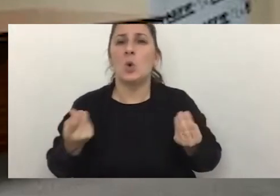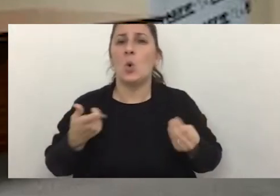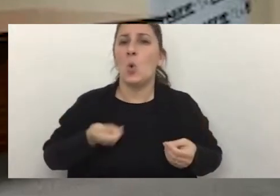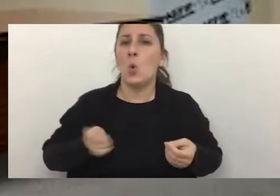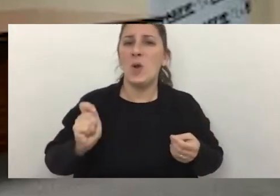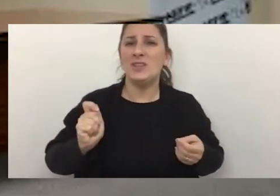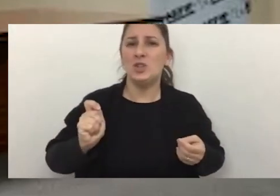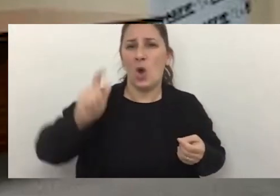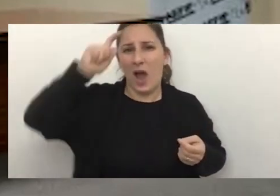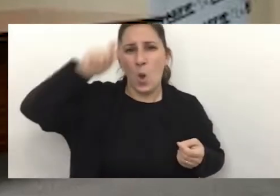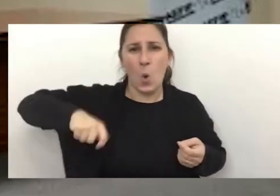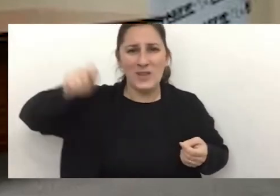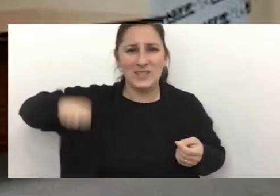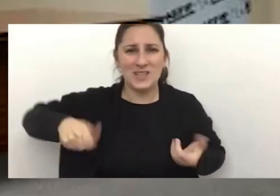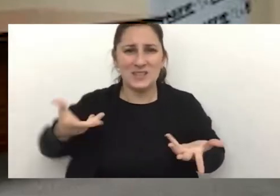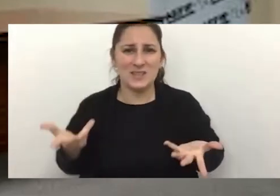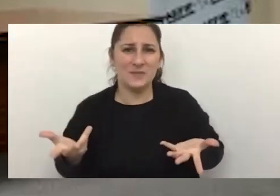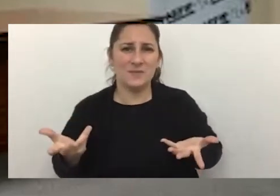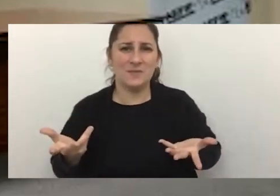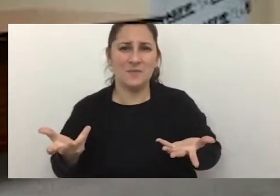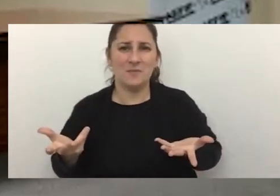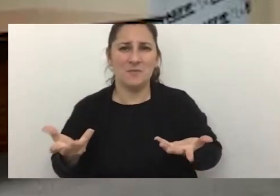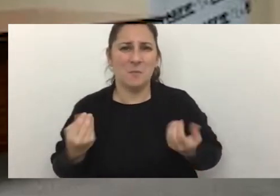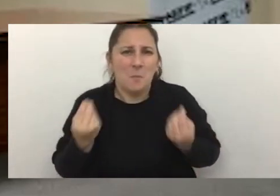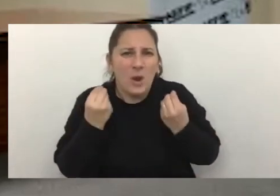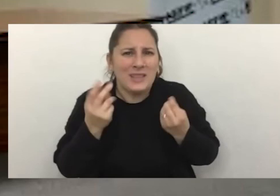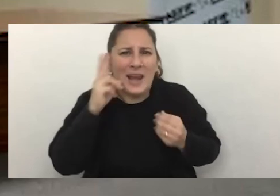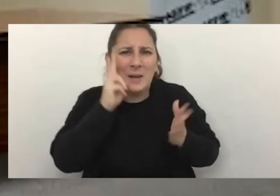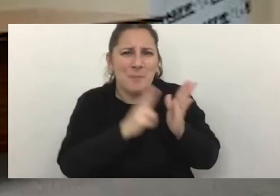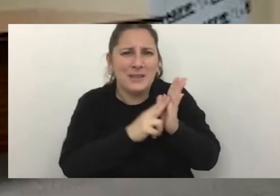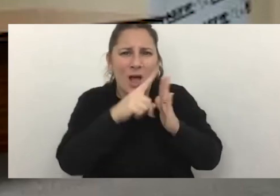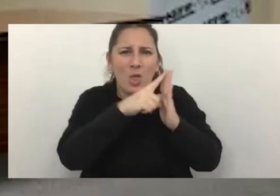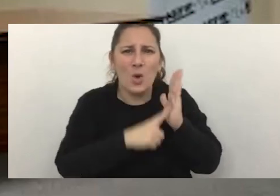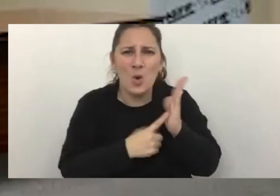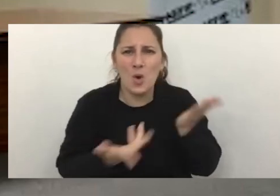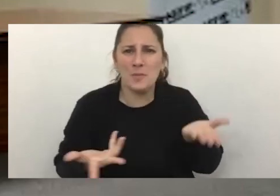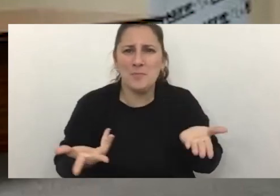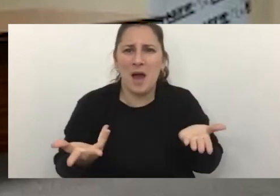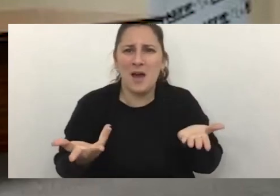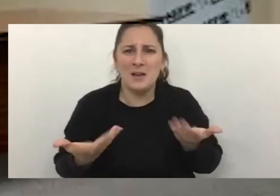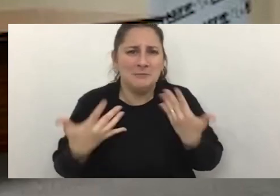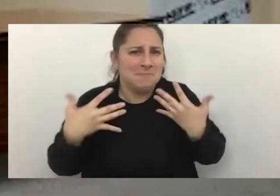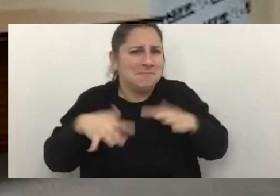jueces, aplicando la norma, la solución de un caso concreto.